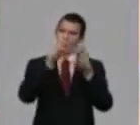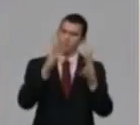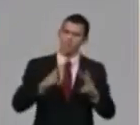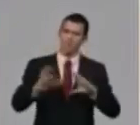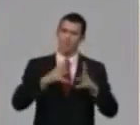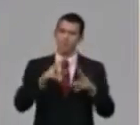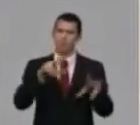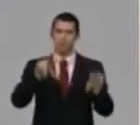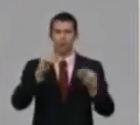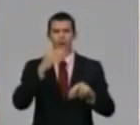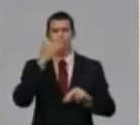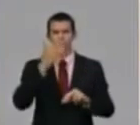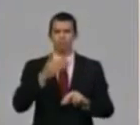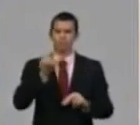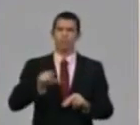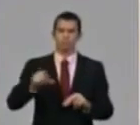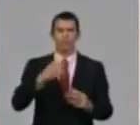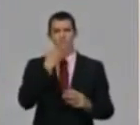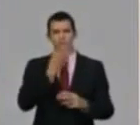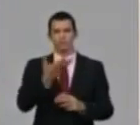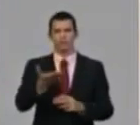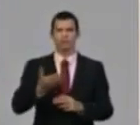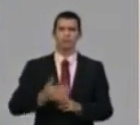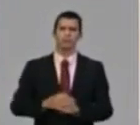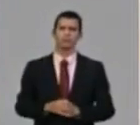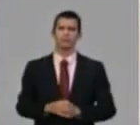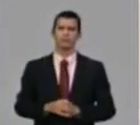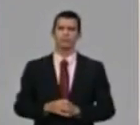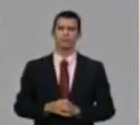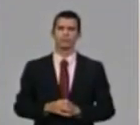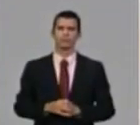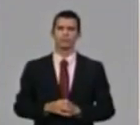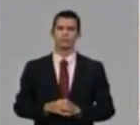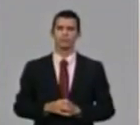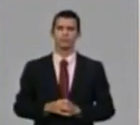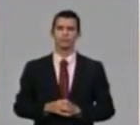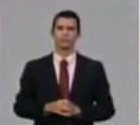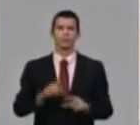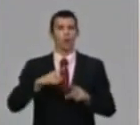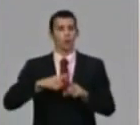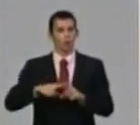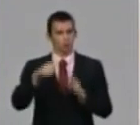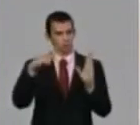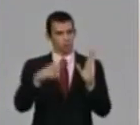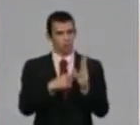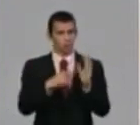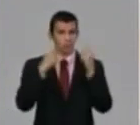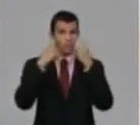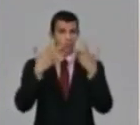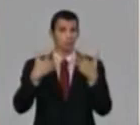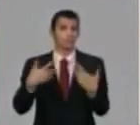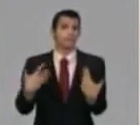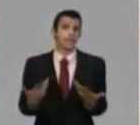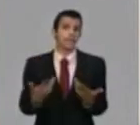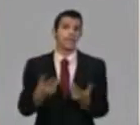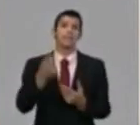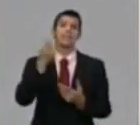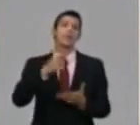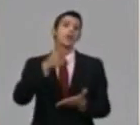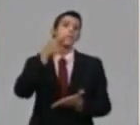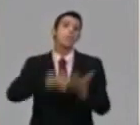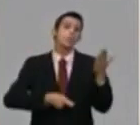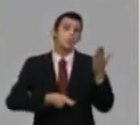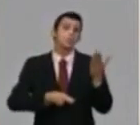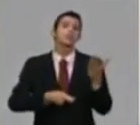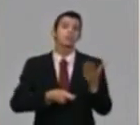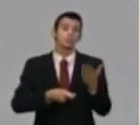Nosotros queremos, Randy, también puntualizar el tratamiento a las multas, a todo el régimen de cobro, de gestión y cobro de